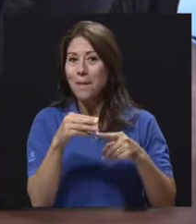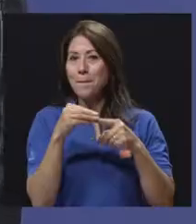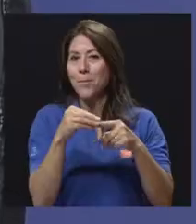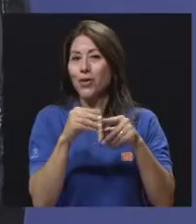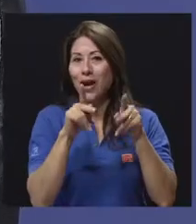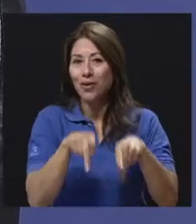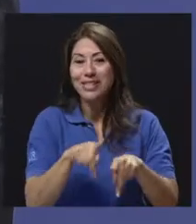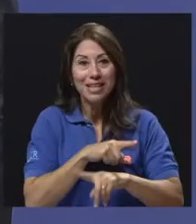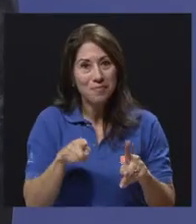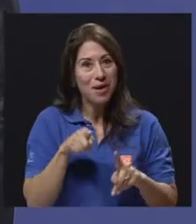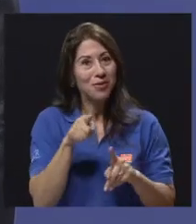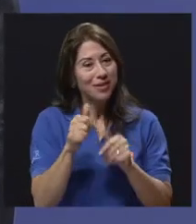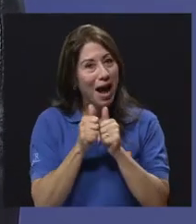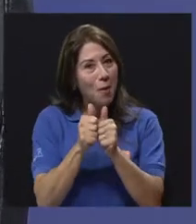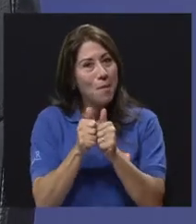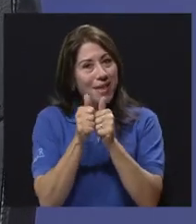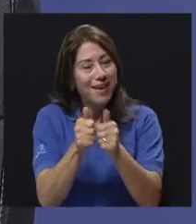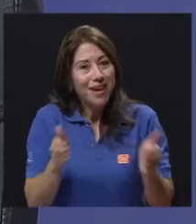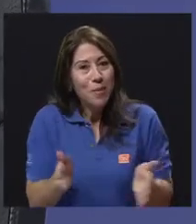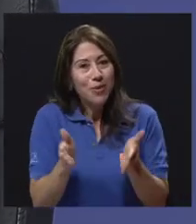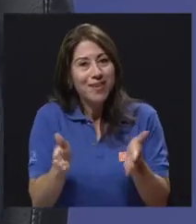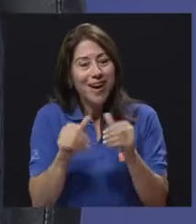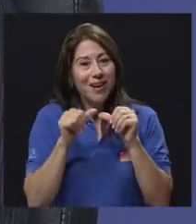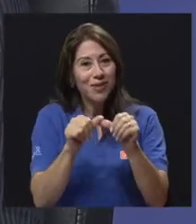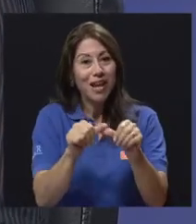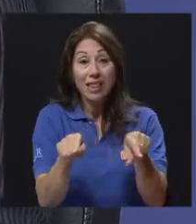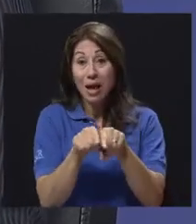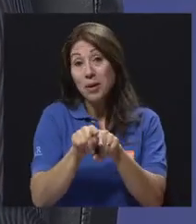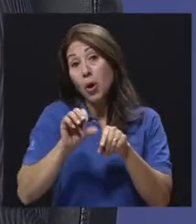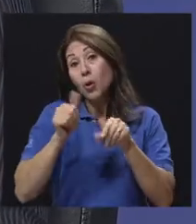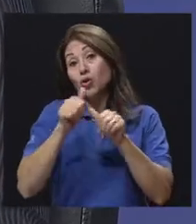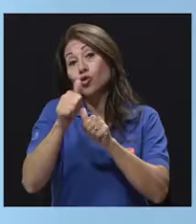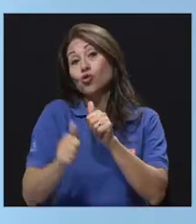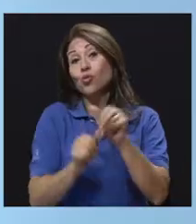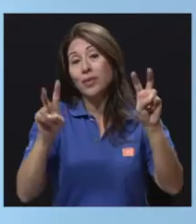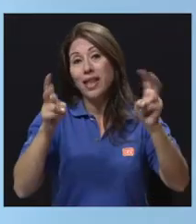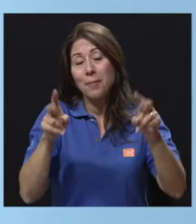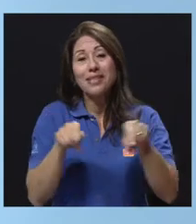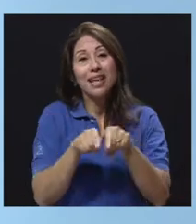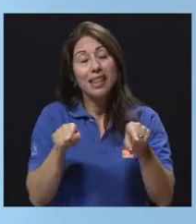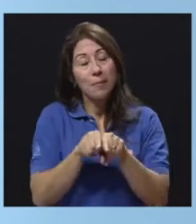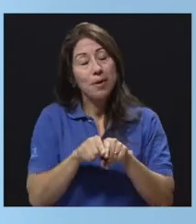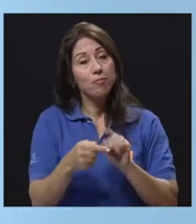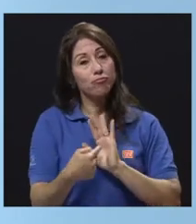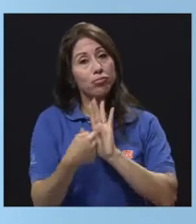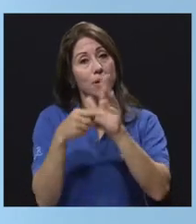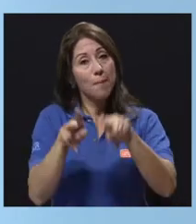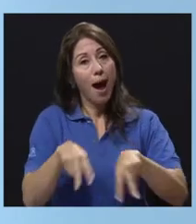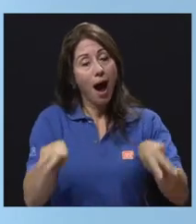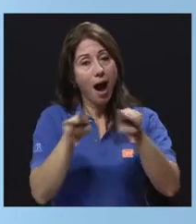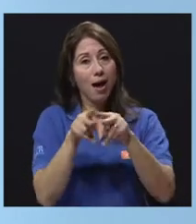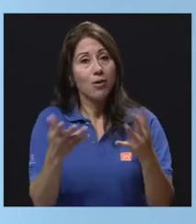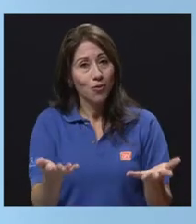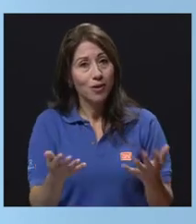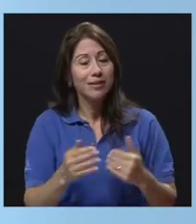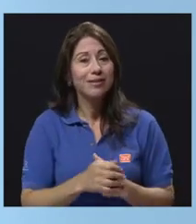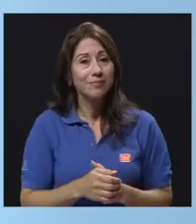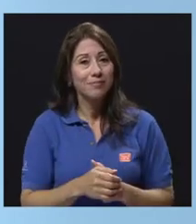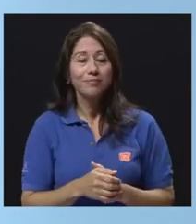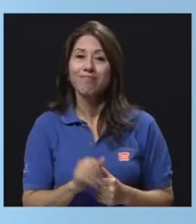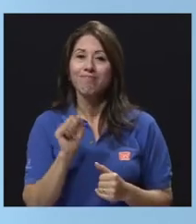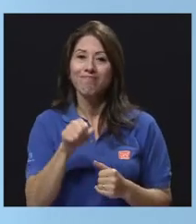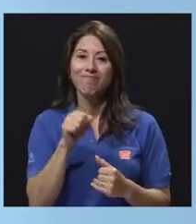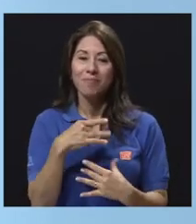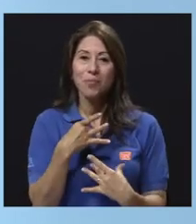y la motivaron a que continuara. Entonces, digamos que hay otros subtemas que también rescata otro tipo de valores, si se puede decir en ese caso. Sí.